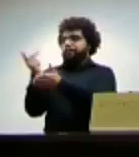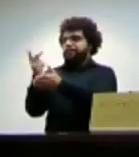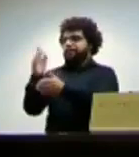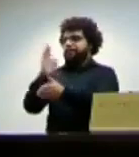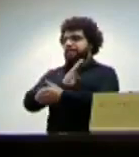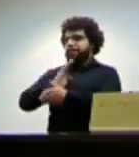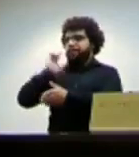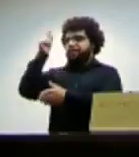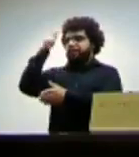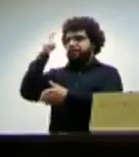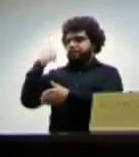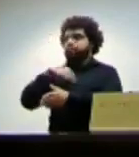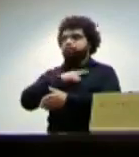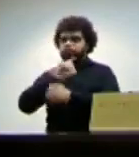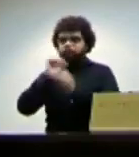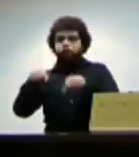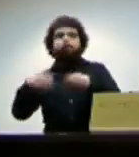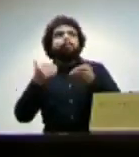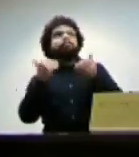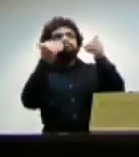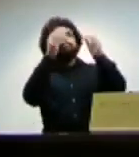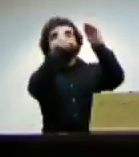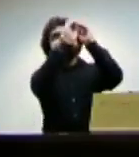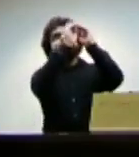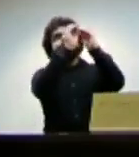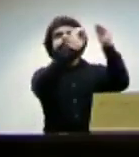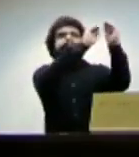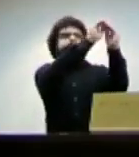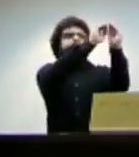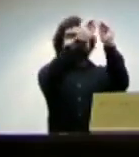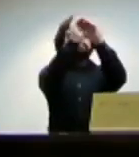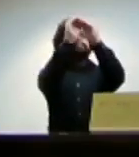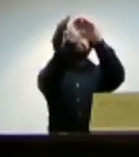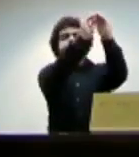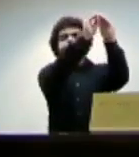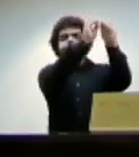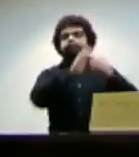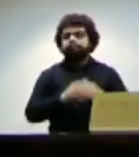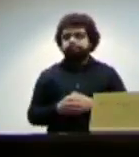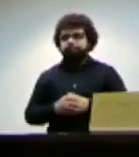esa reparación y en estos momentos pues esa no es la condición.